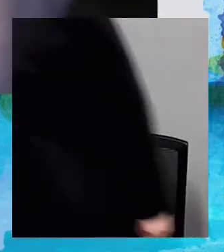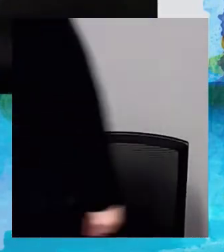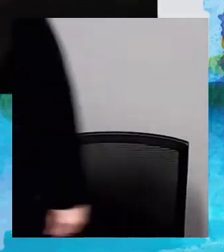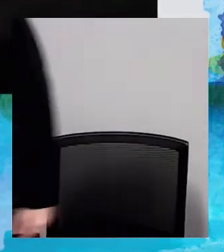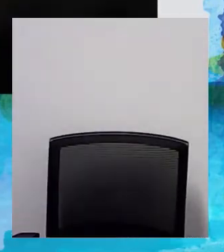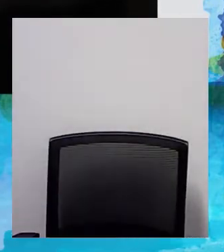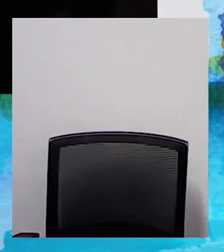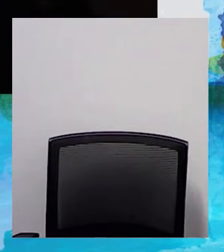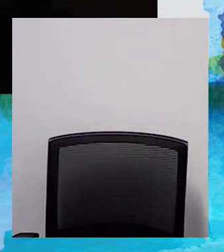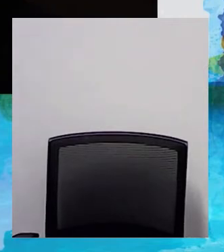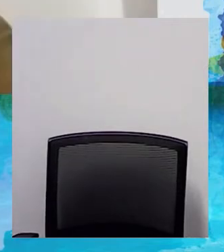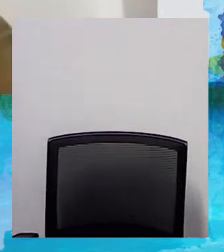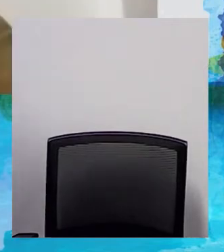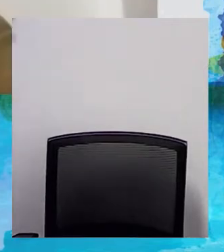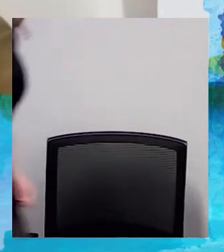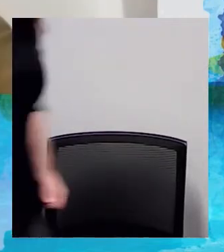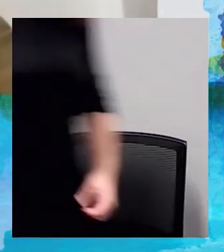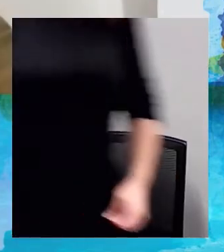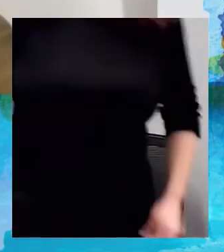la siguiente, esta es la tapadera que hay.